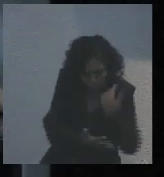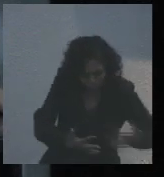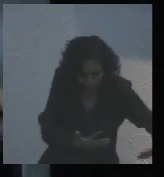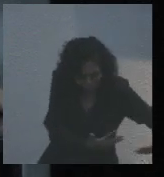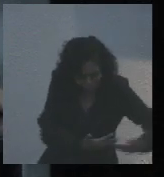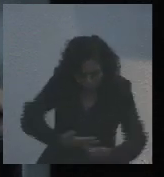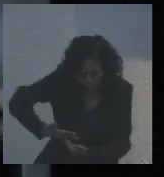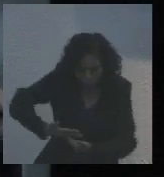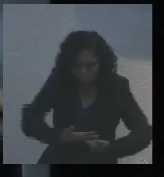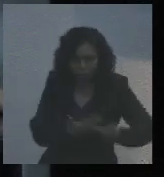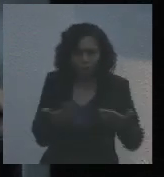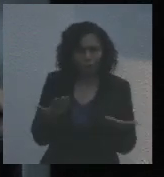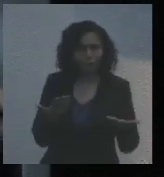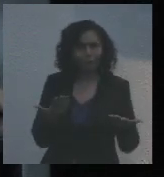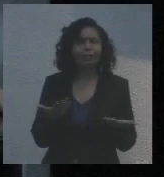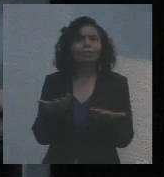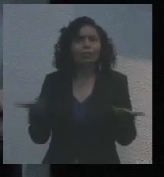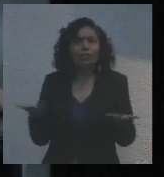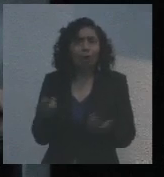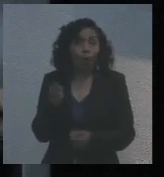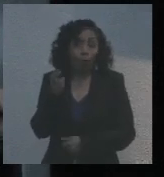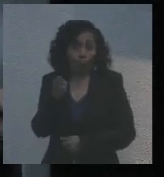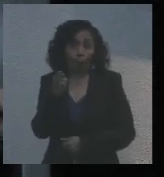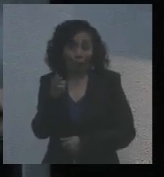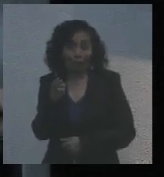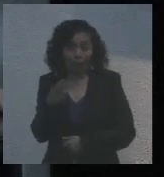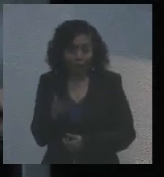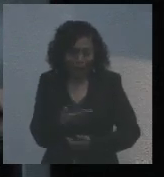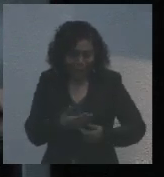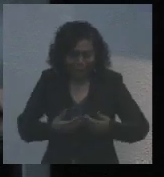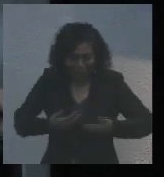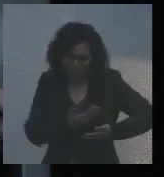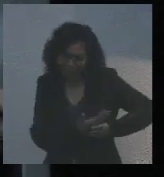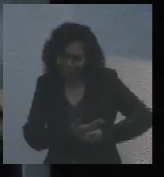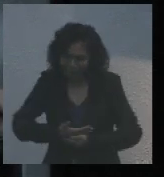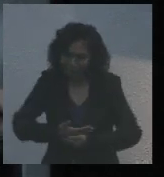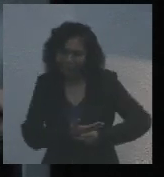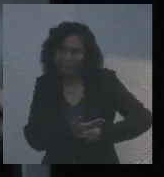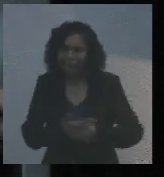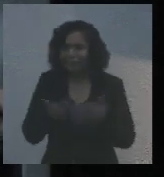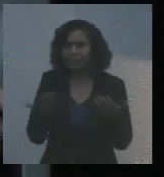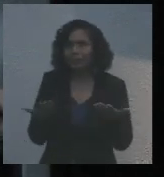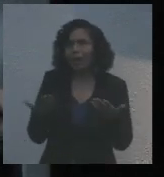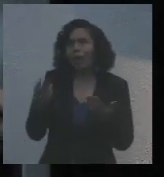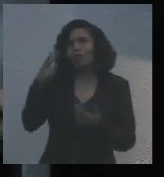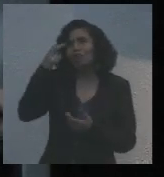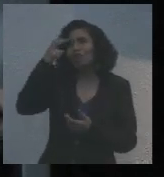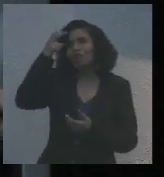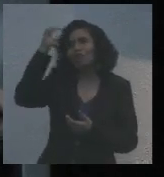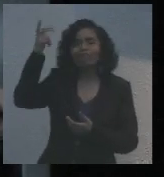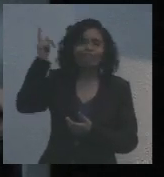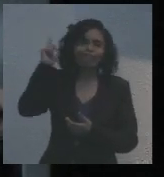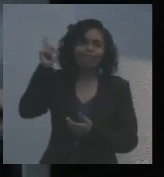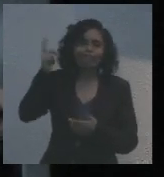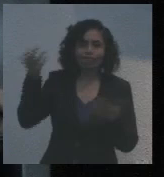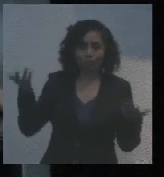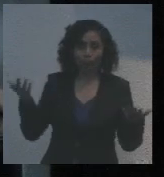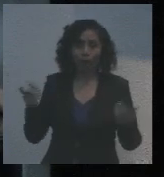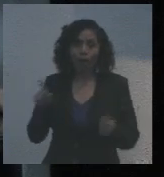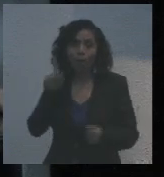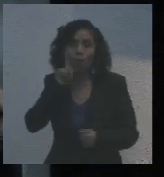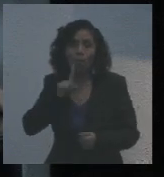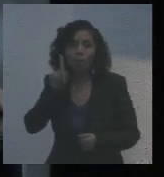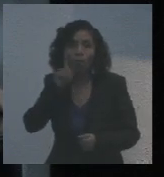Rosa María y con ellos el nacimiento de una nueva Esperanza A cuántas